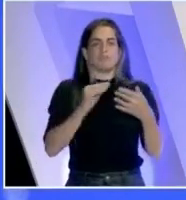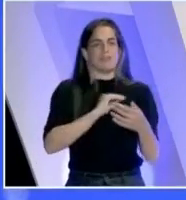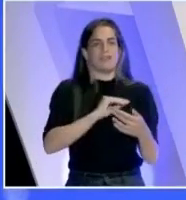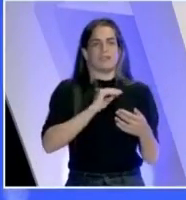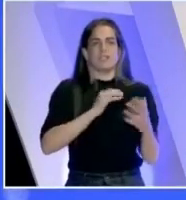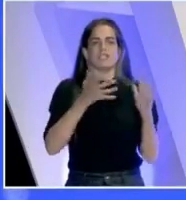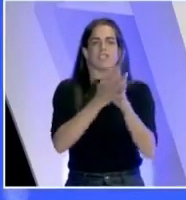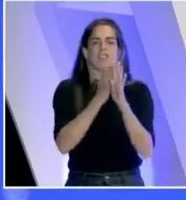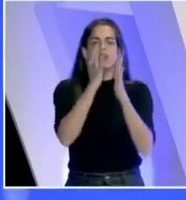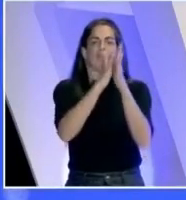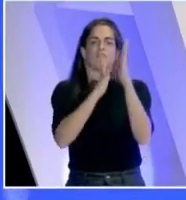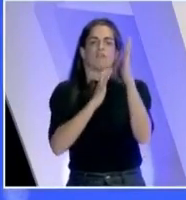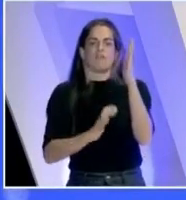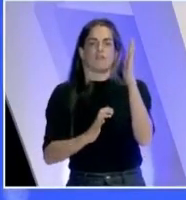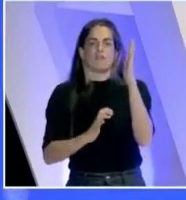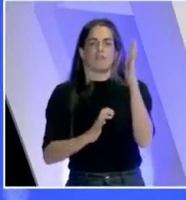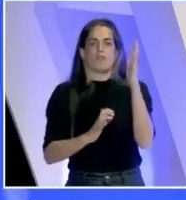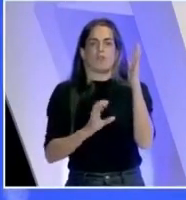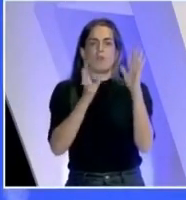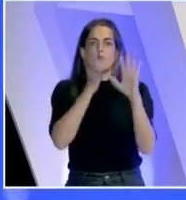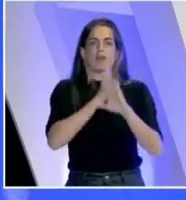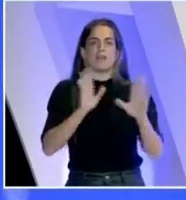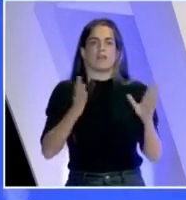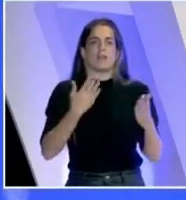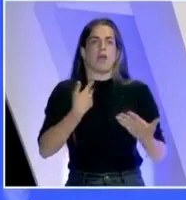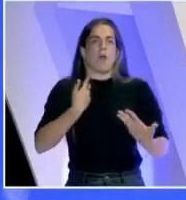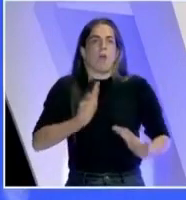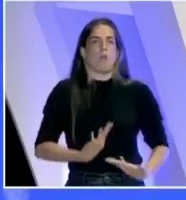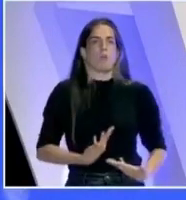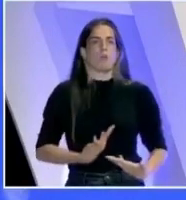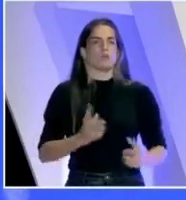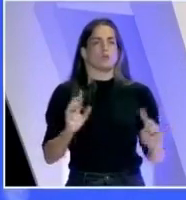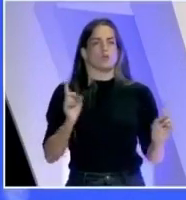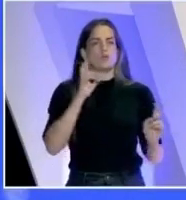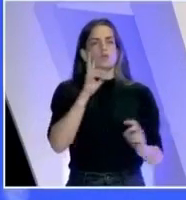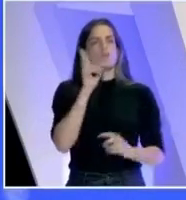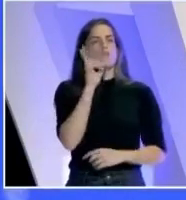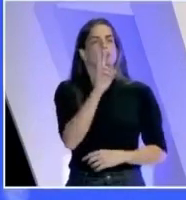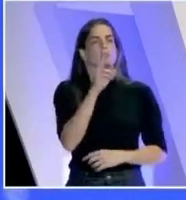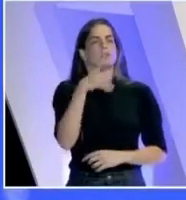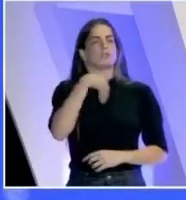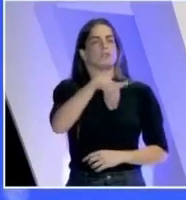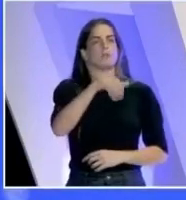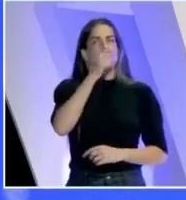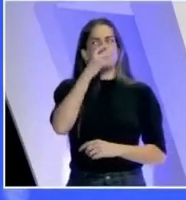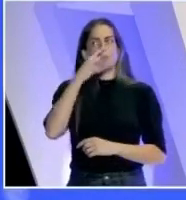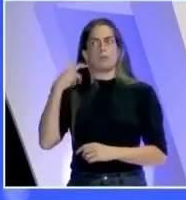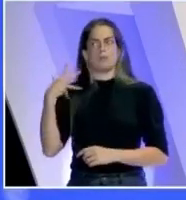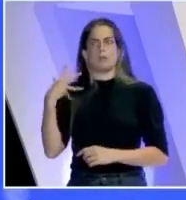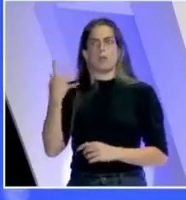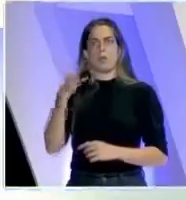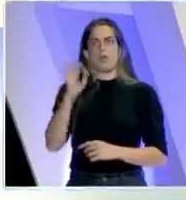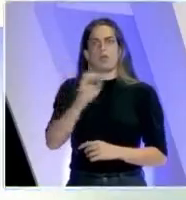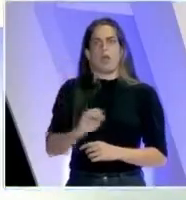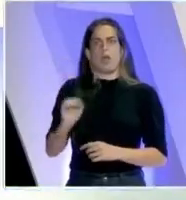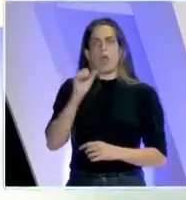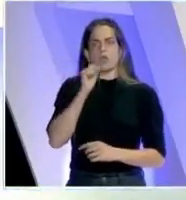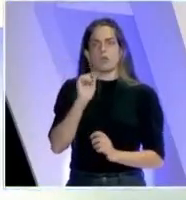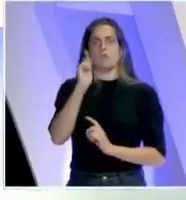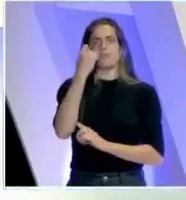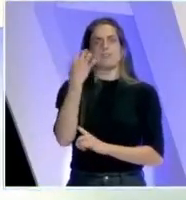un informe que caiga en la autocomplacencia. Parte de una visión optimista de lo logrado durante estos últimos 40 años, pero